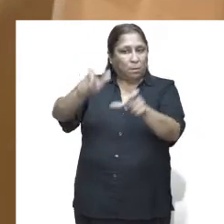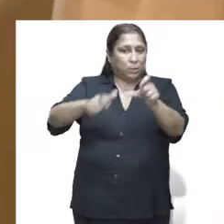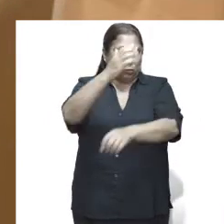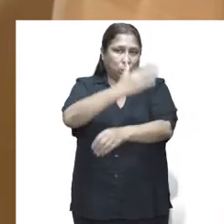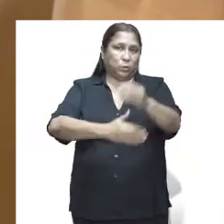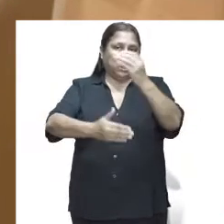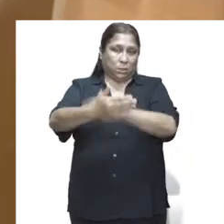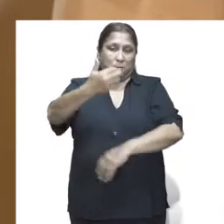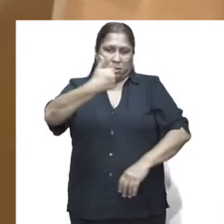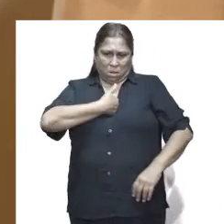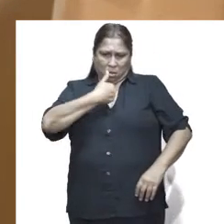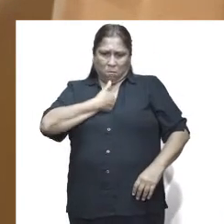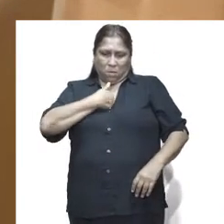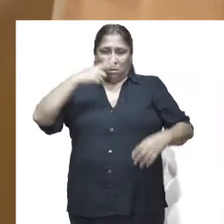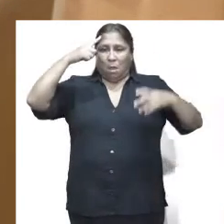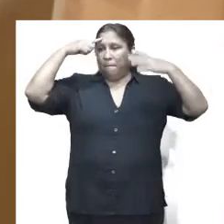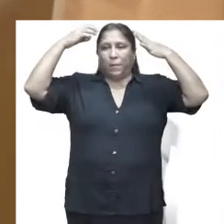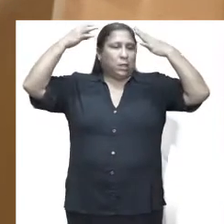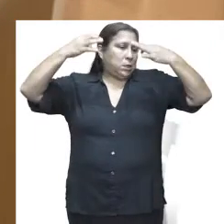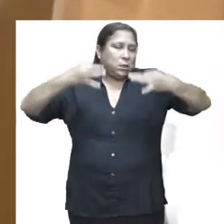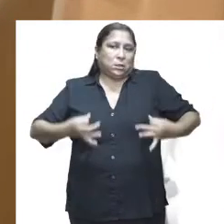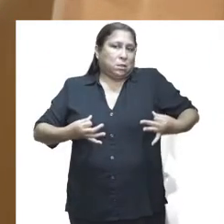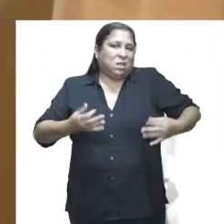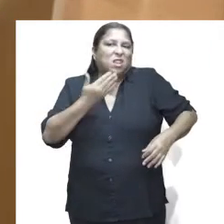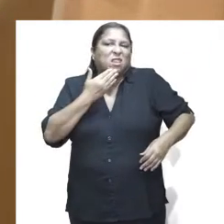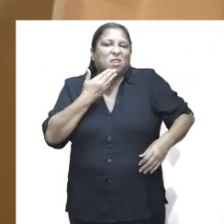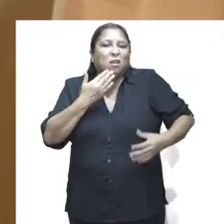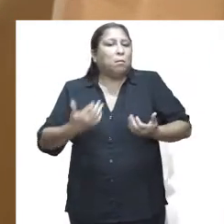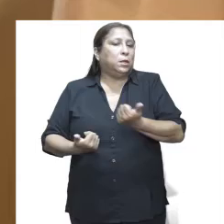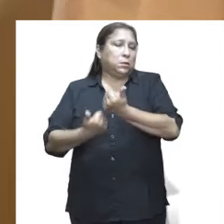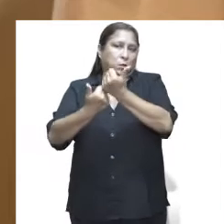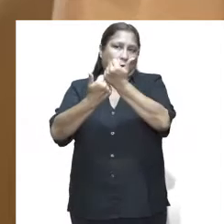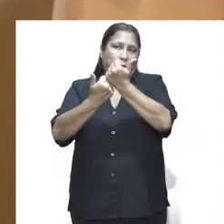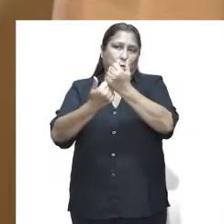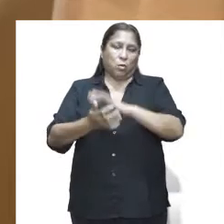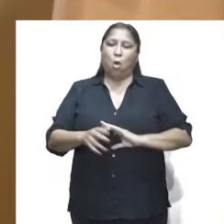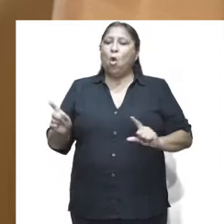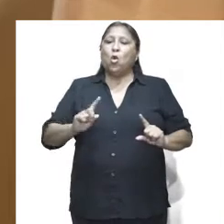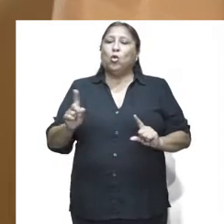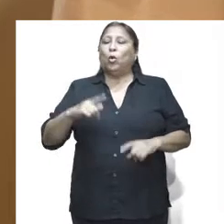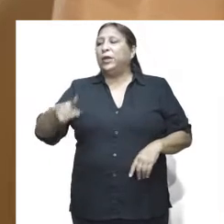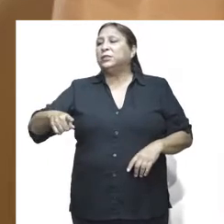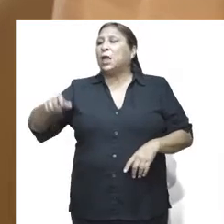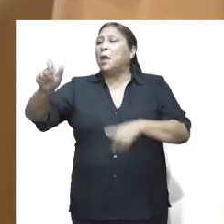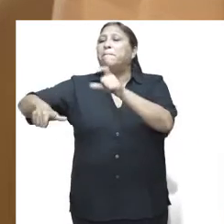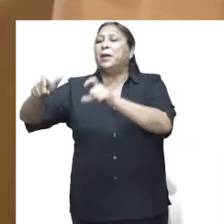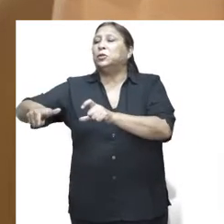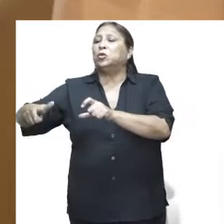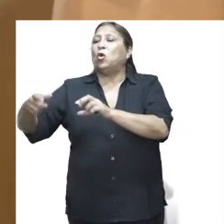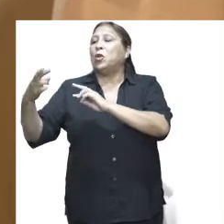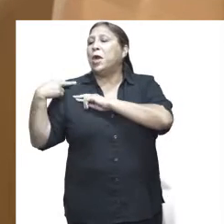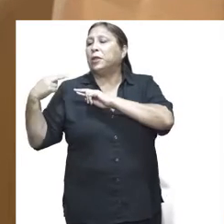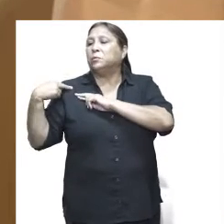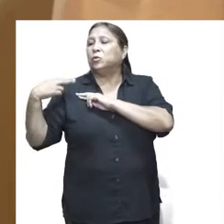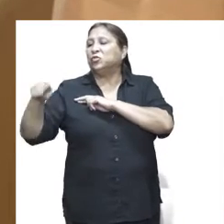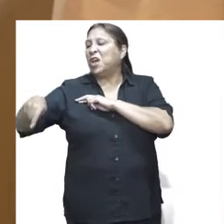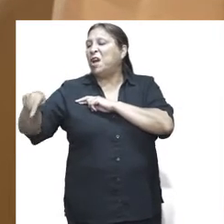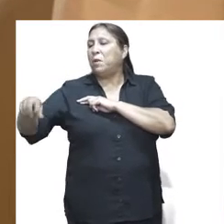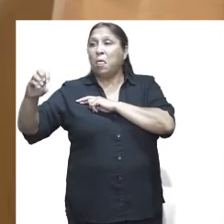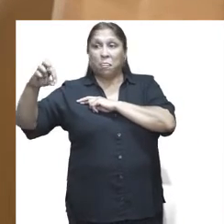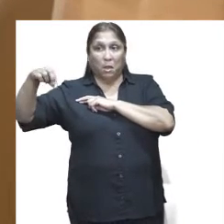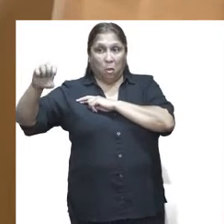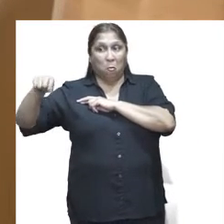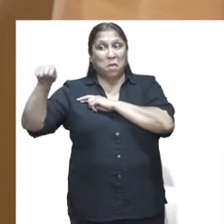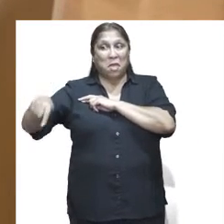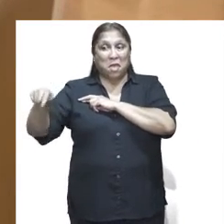la que va a decidir quién va a hacer su apoyo, ¿no? No es el personal que está prestando